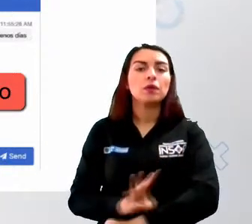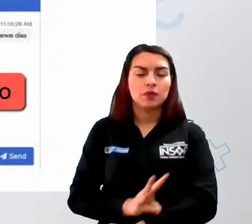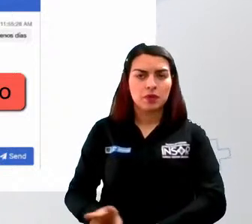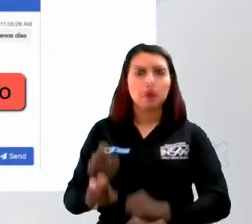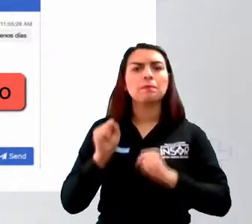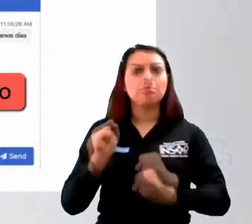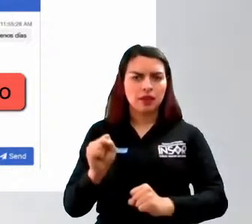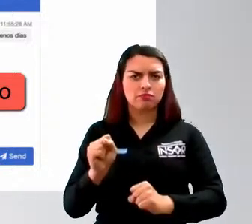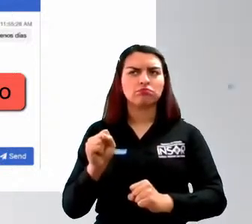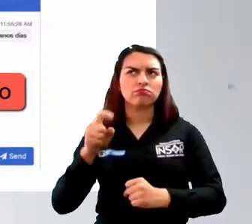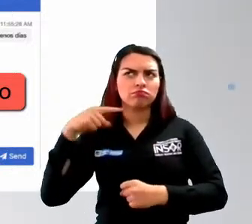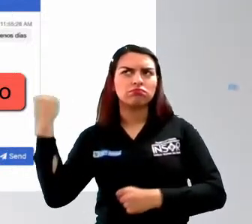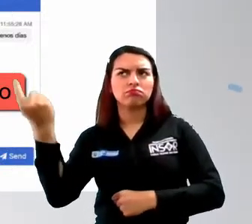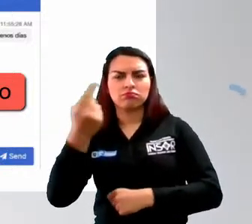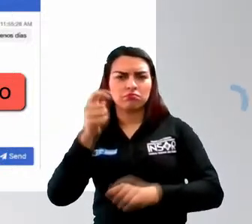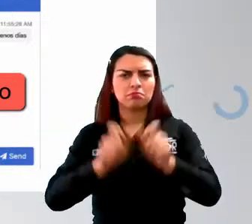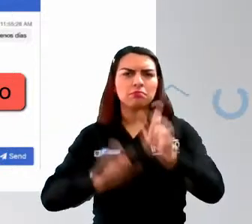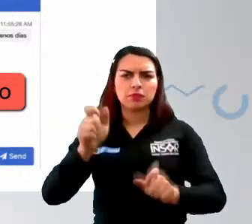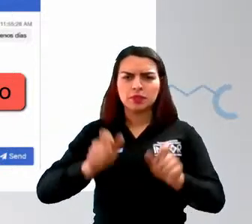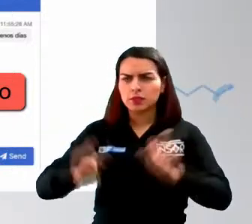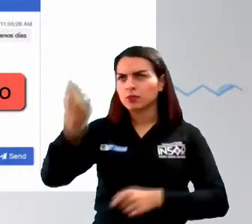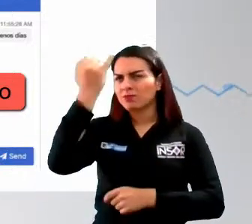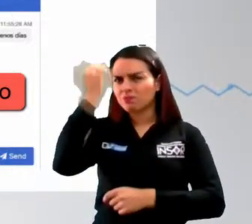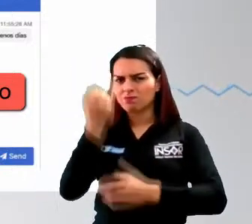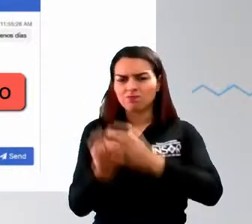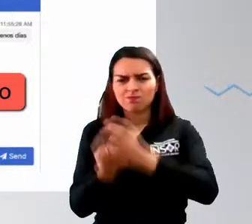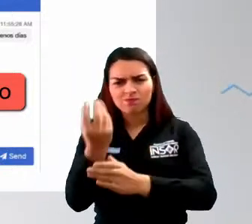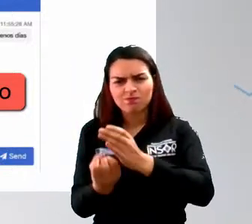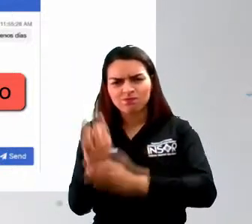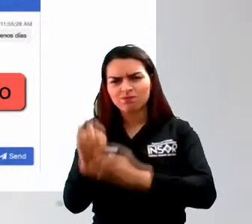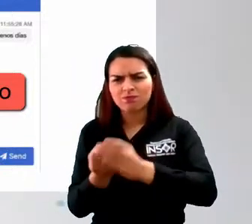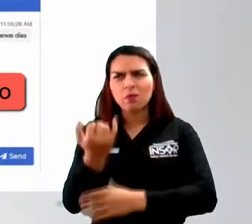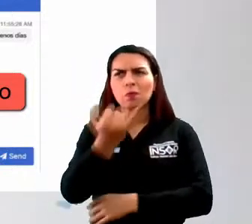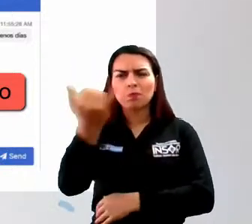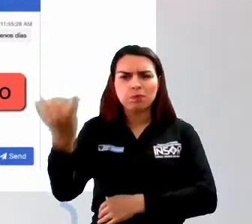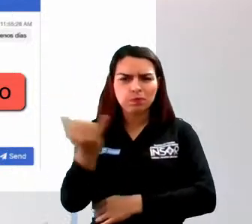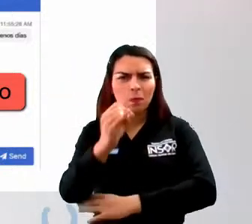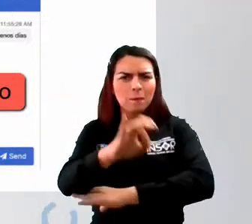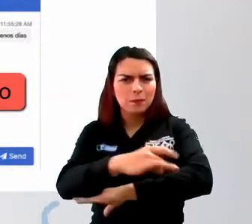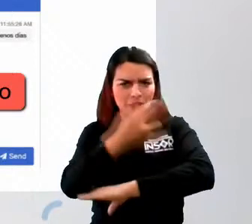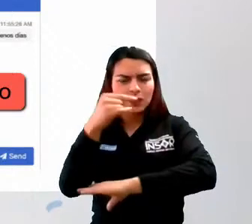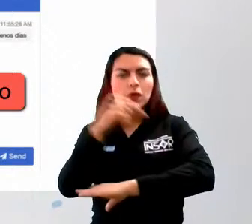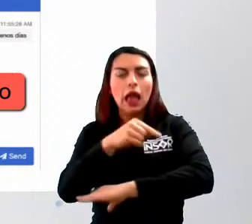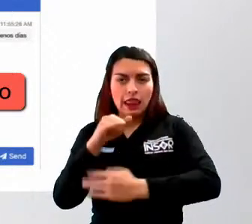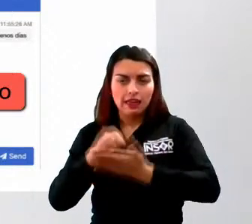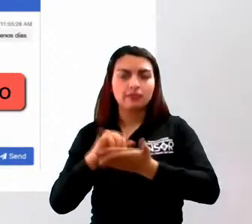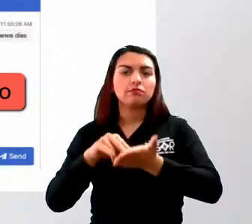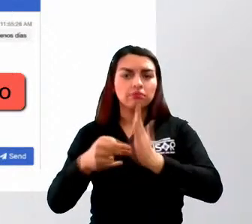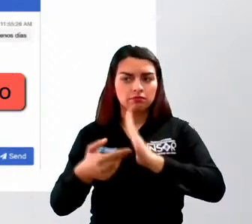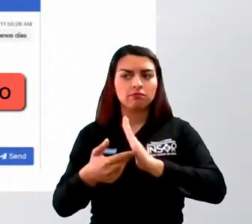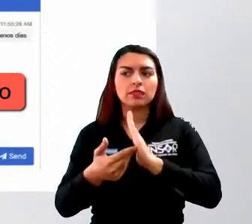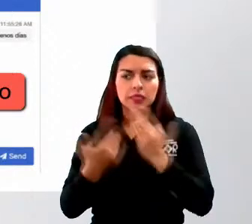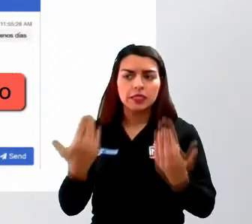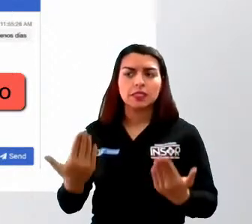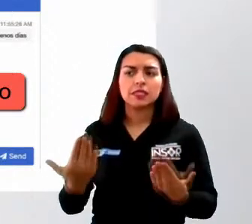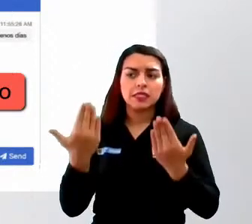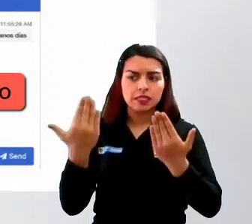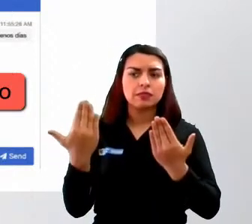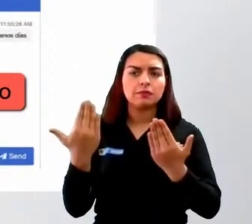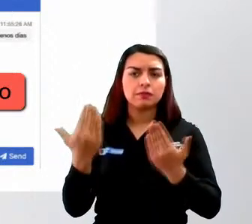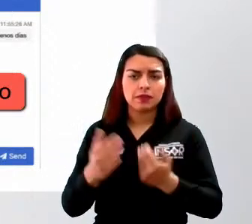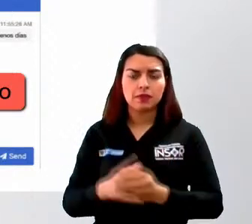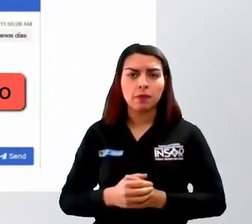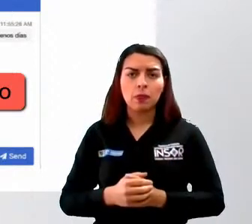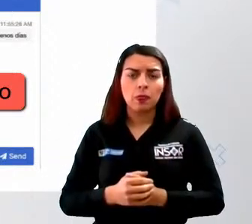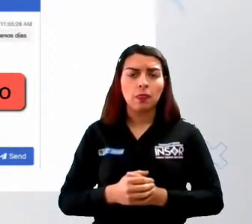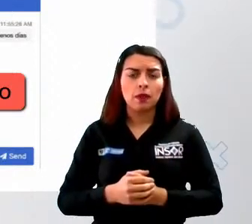personas están creando currículos que ya existen en línea. Por lo tanto, es otra forma que también podría manejarlo. Es mucho